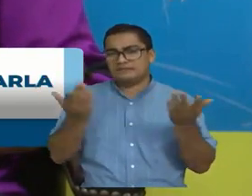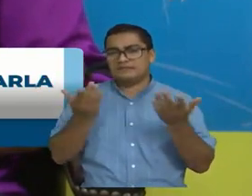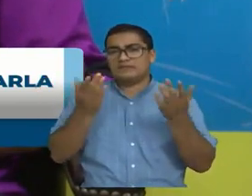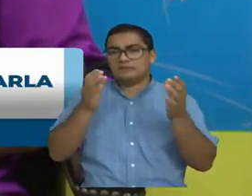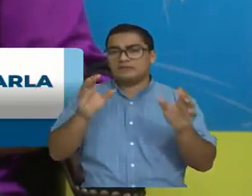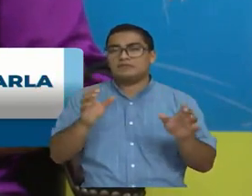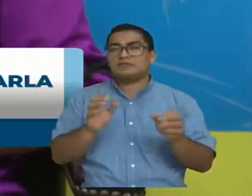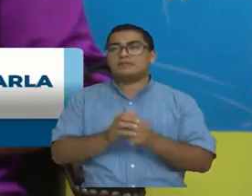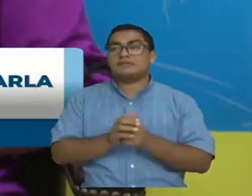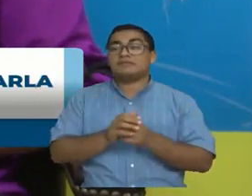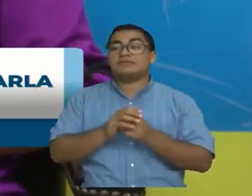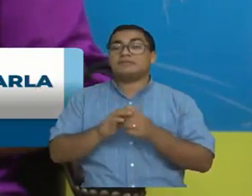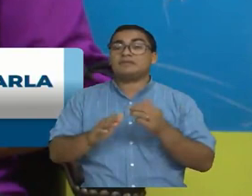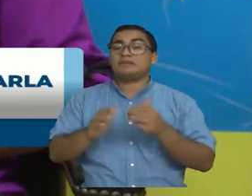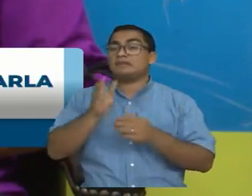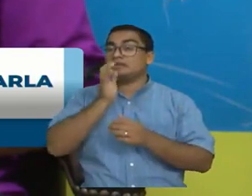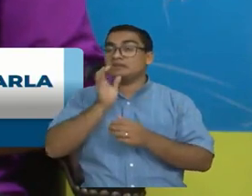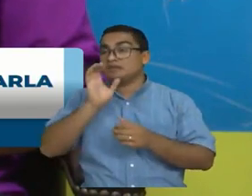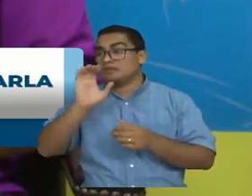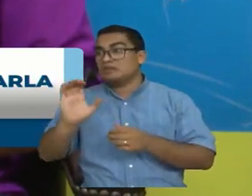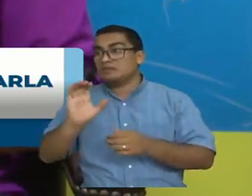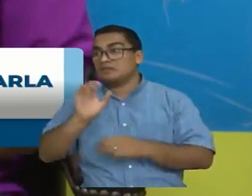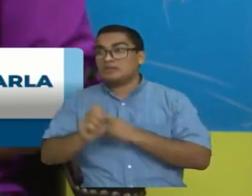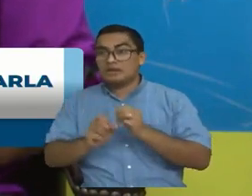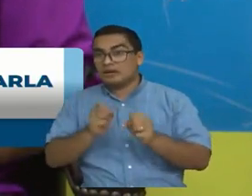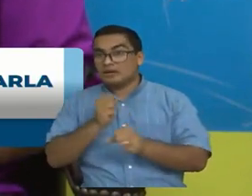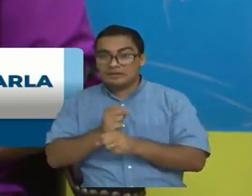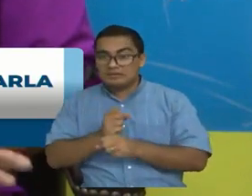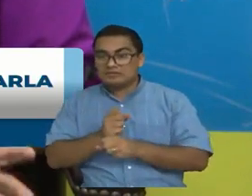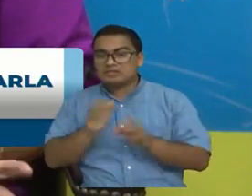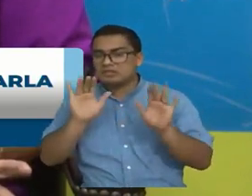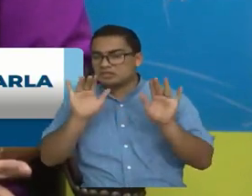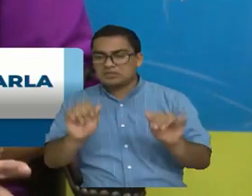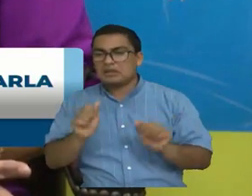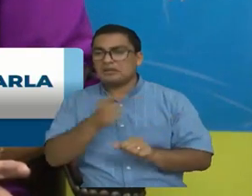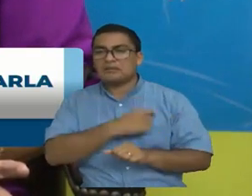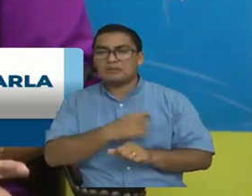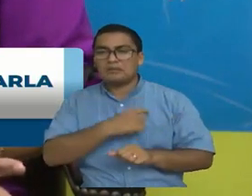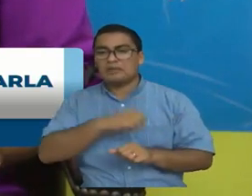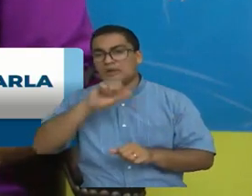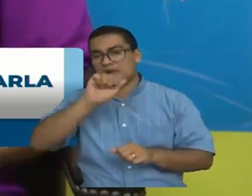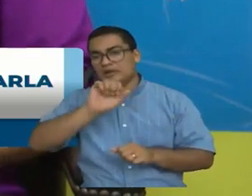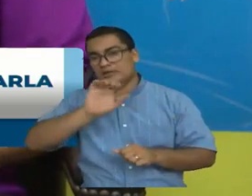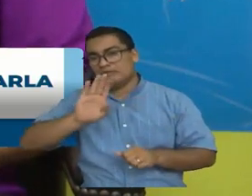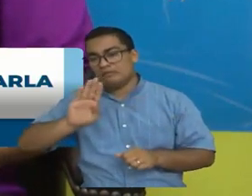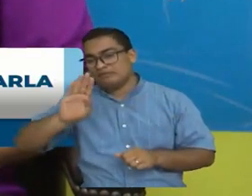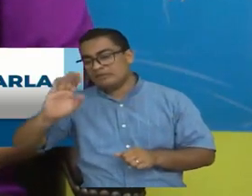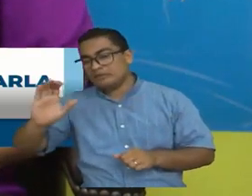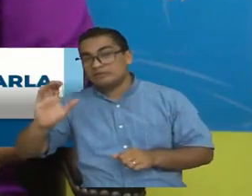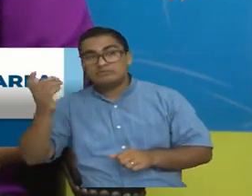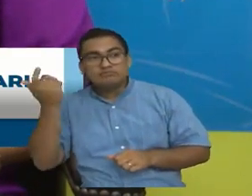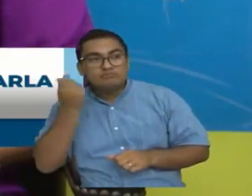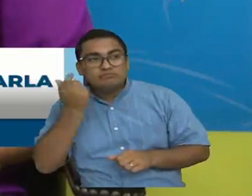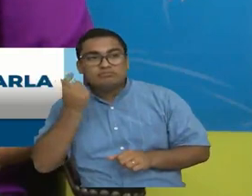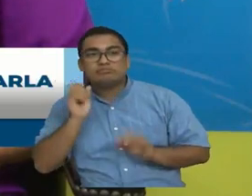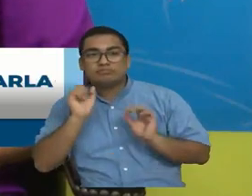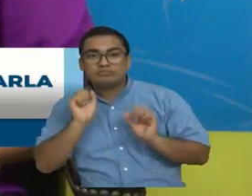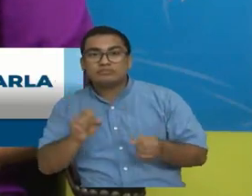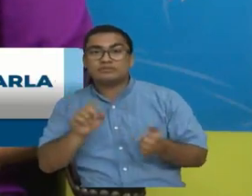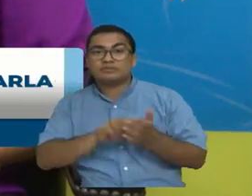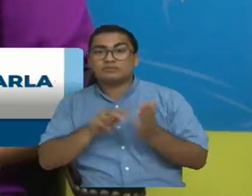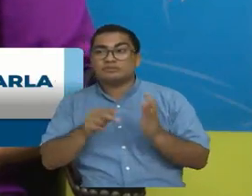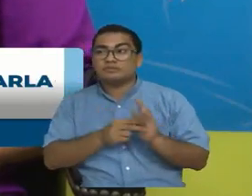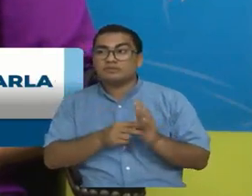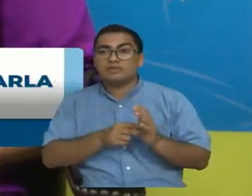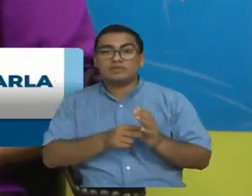ya estamos con los niños de edad escolar, vamos con el abecedario y su sonido, que es la que nos ayuda a identificar cada